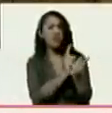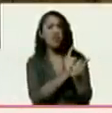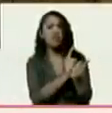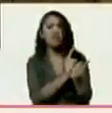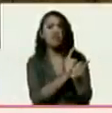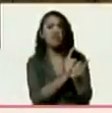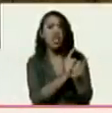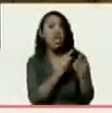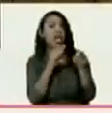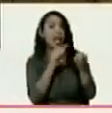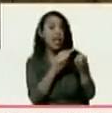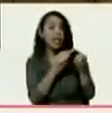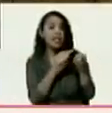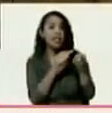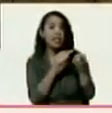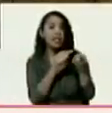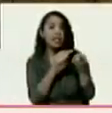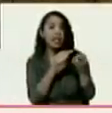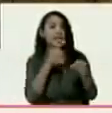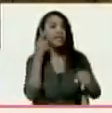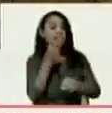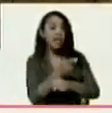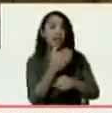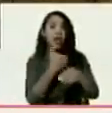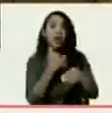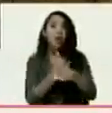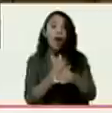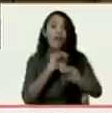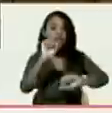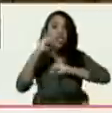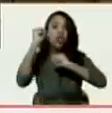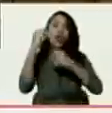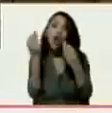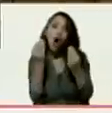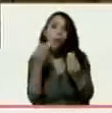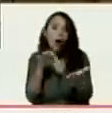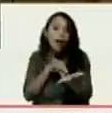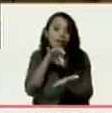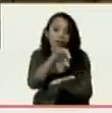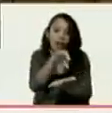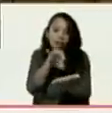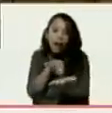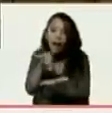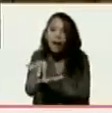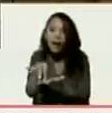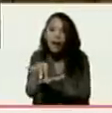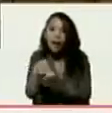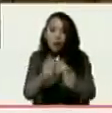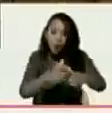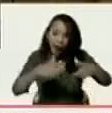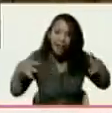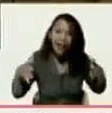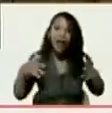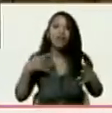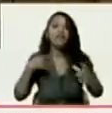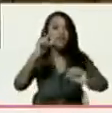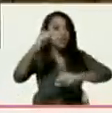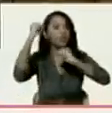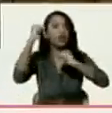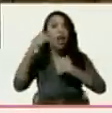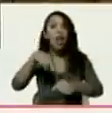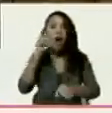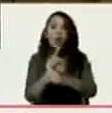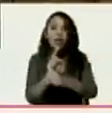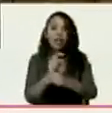La victoria debe ser estratégica para que sea una gran victoria. y la única victoria estratégica